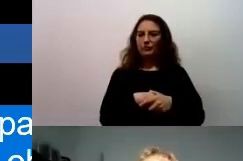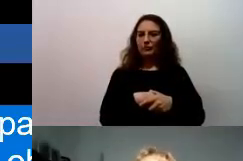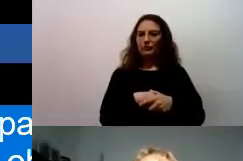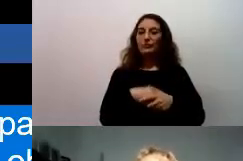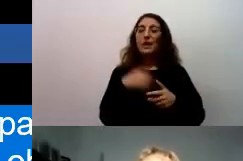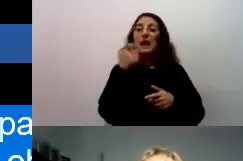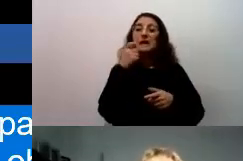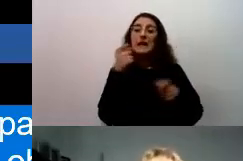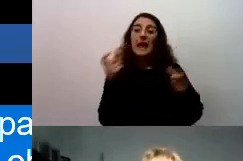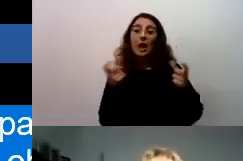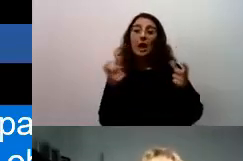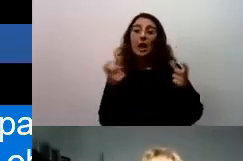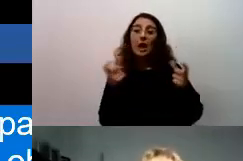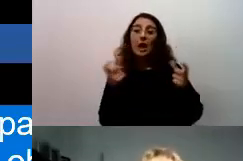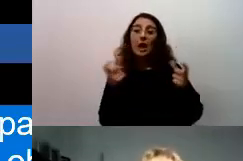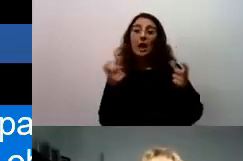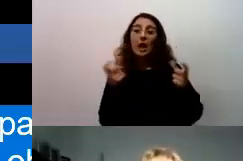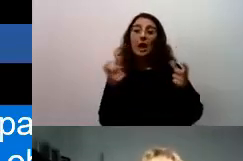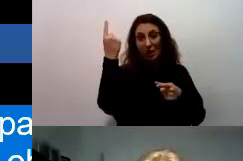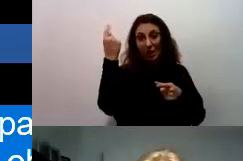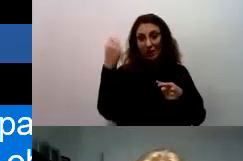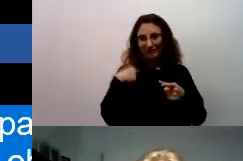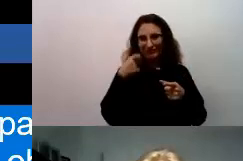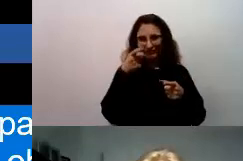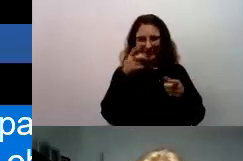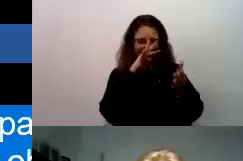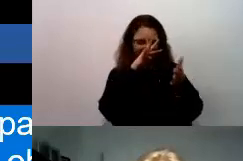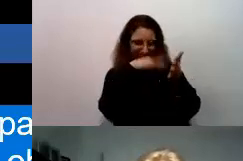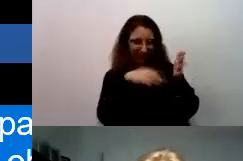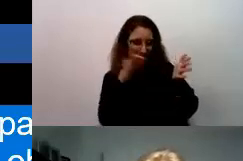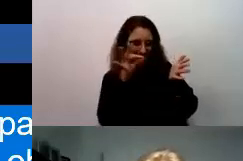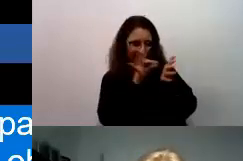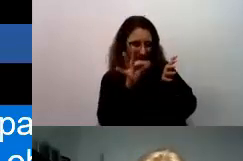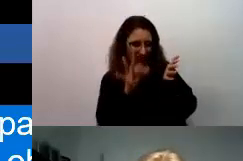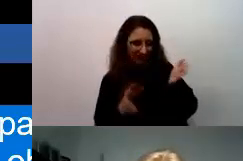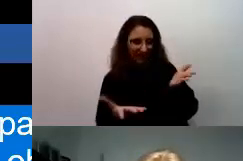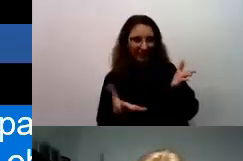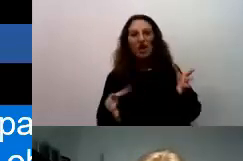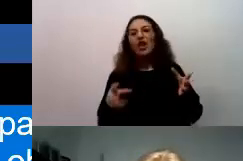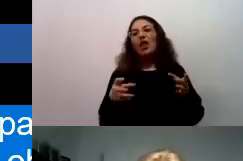Comisión Nacional, como acá lo tengo detallado, de regulación del transporte,